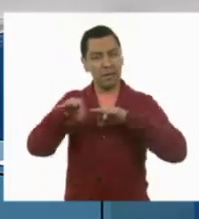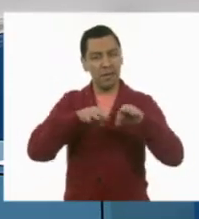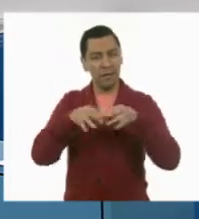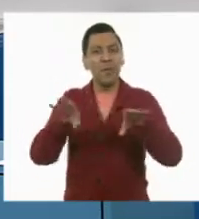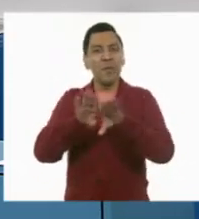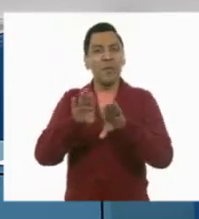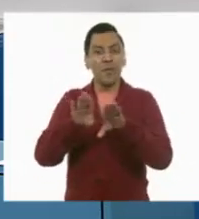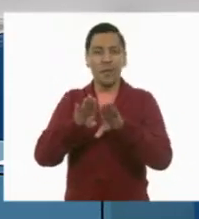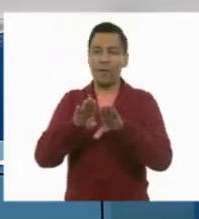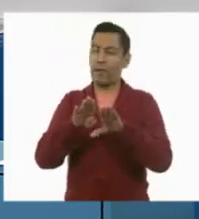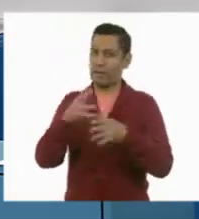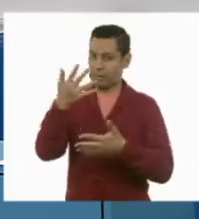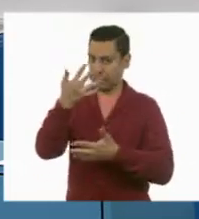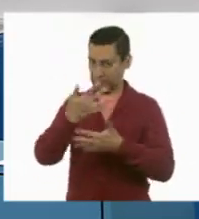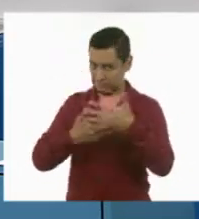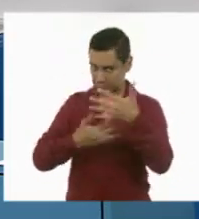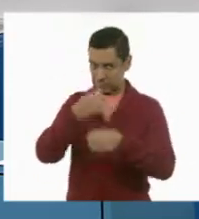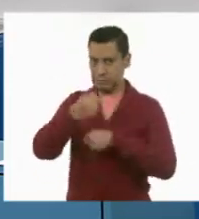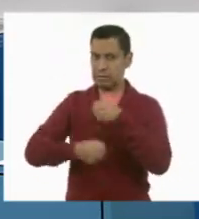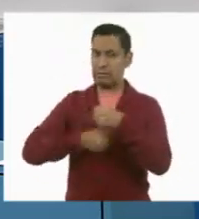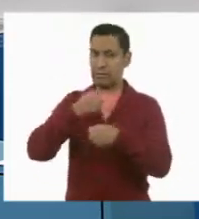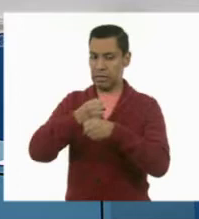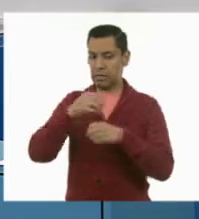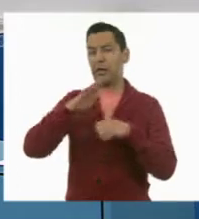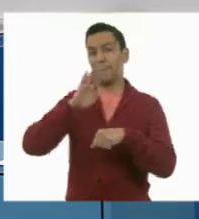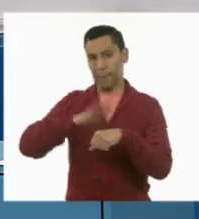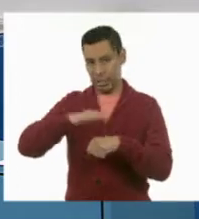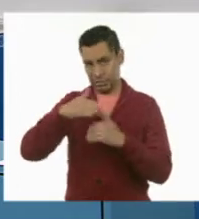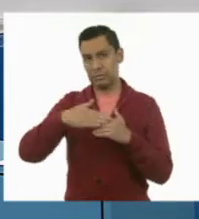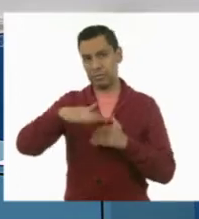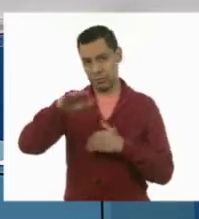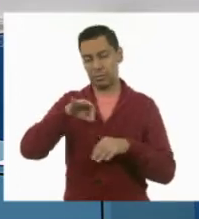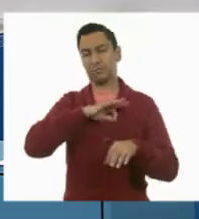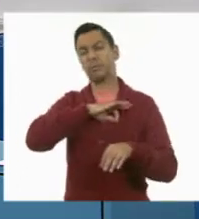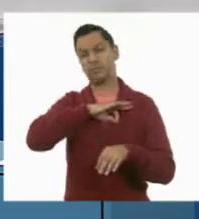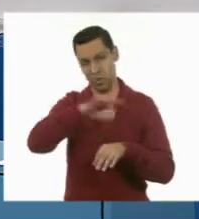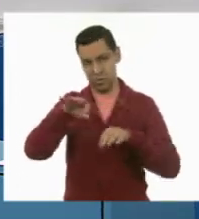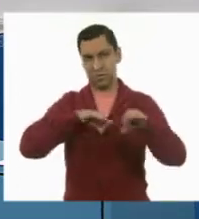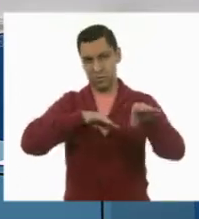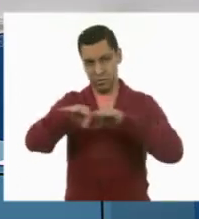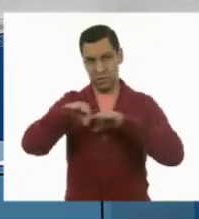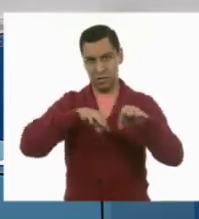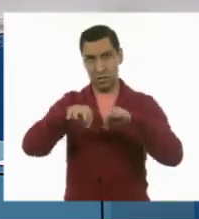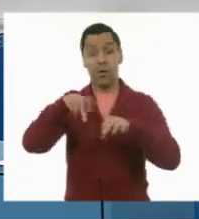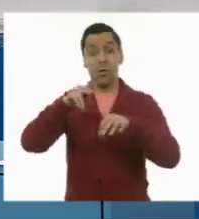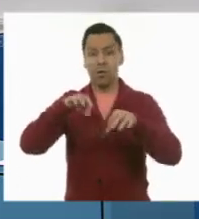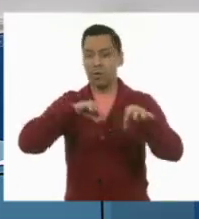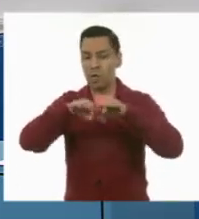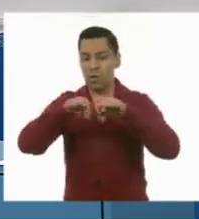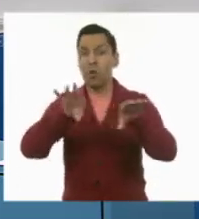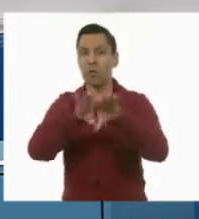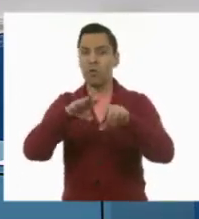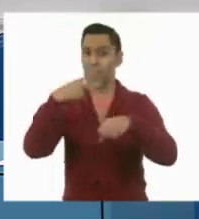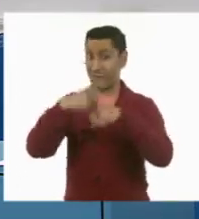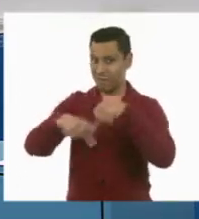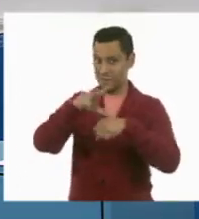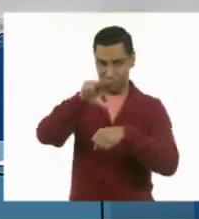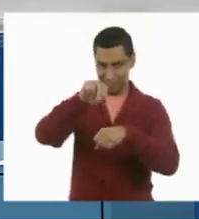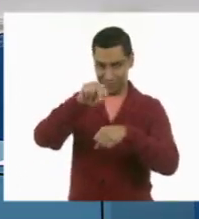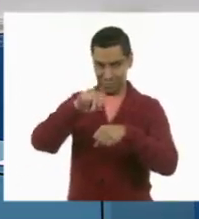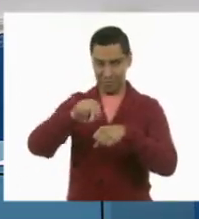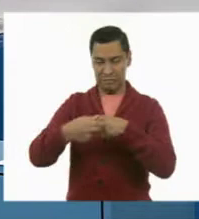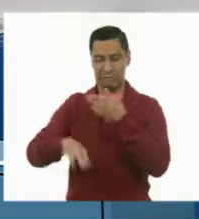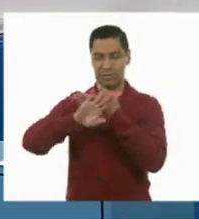sea a partir de los 15 años, pues porque además de esto, el trabajo no debe de ser peligroso ni les debe de causar